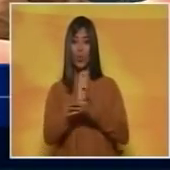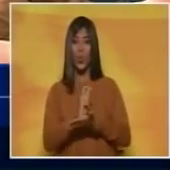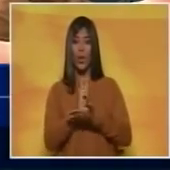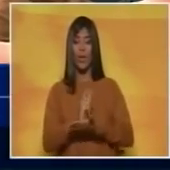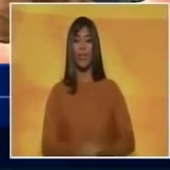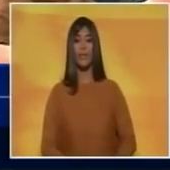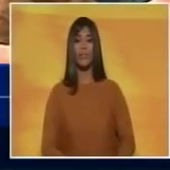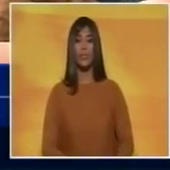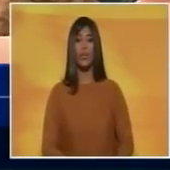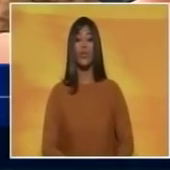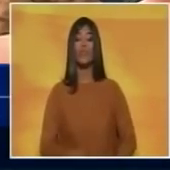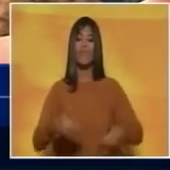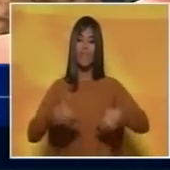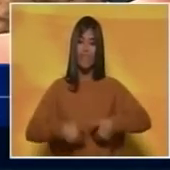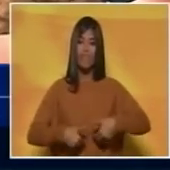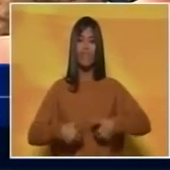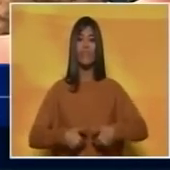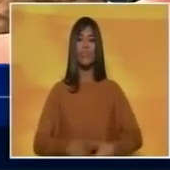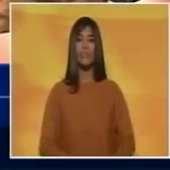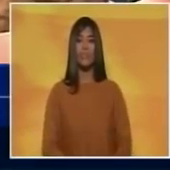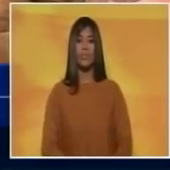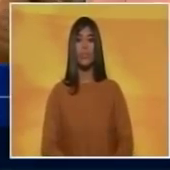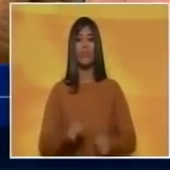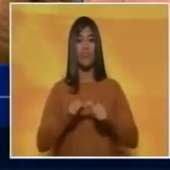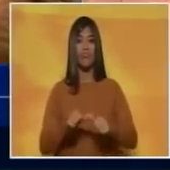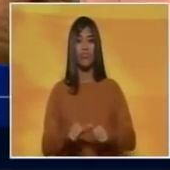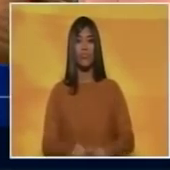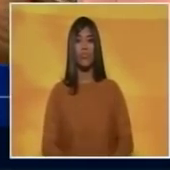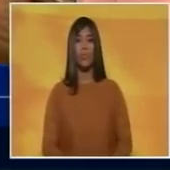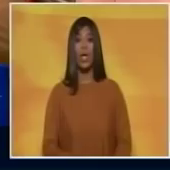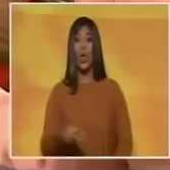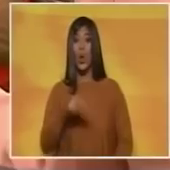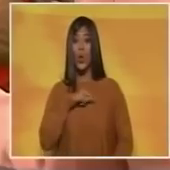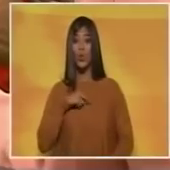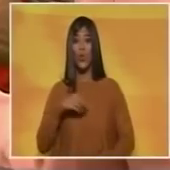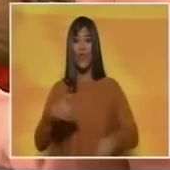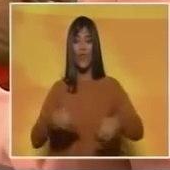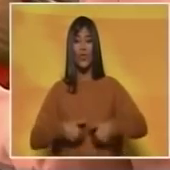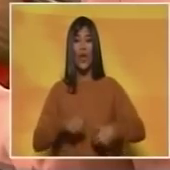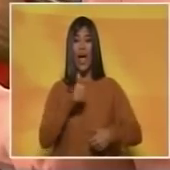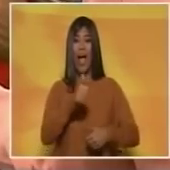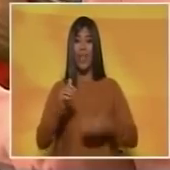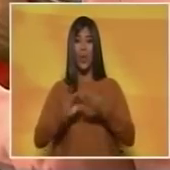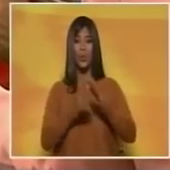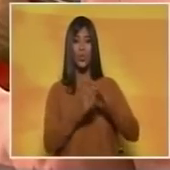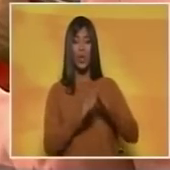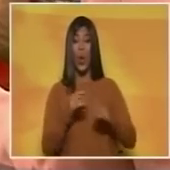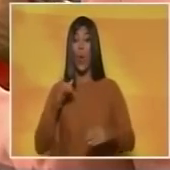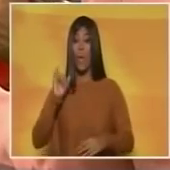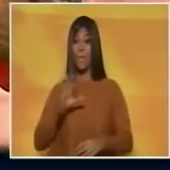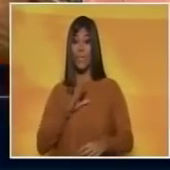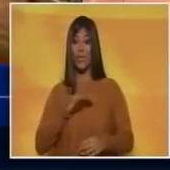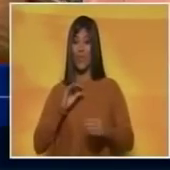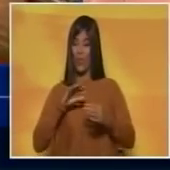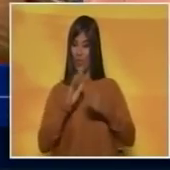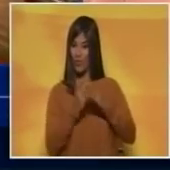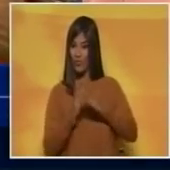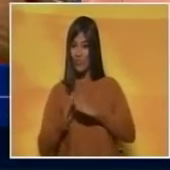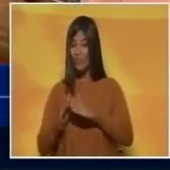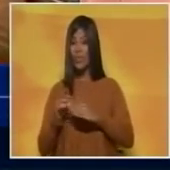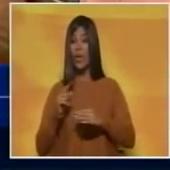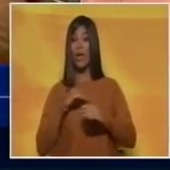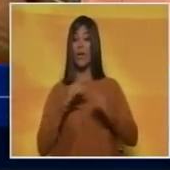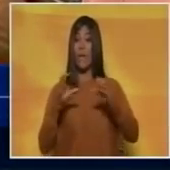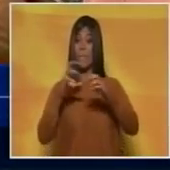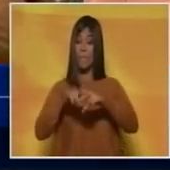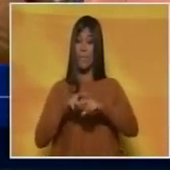toneladas. Es un esfuerzo que, como digo, es sostenido, ¿no? Estamos fortaleciendo en cada consejo comunal las mesas técnicas ecosocialistas para que